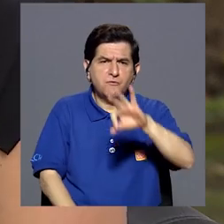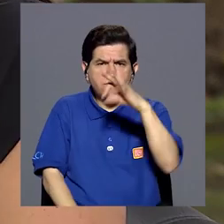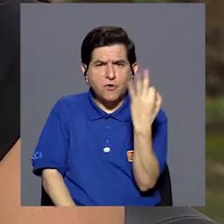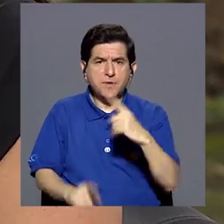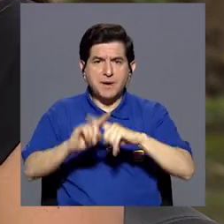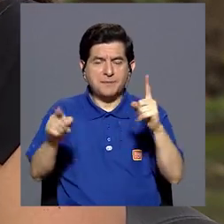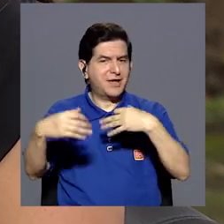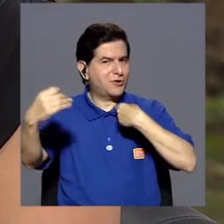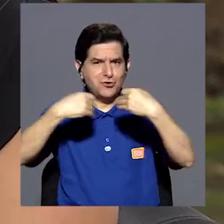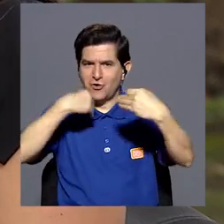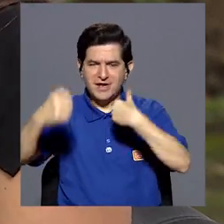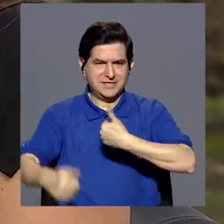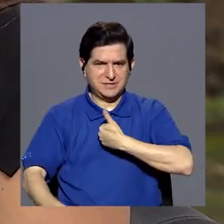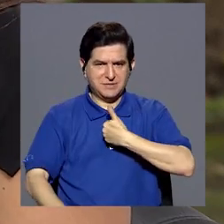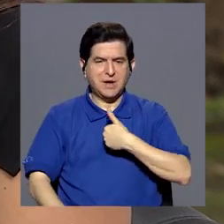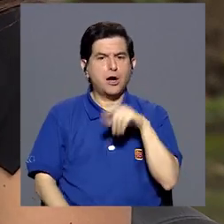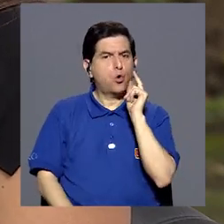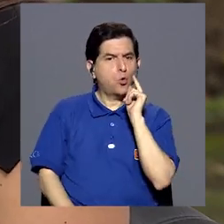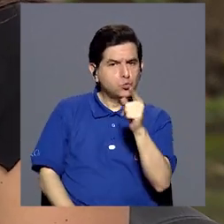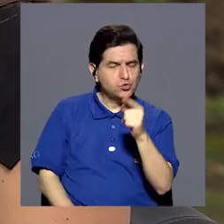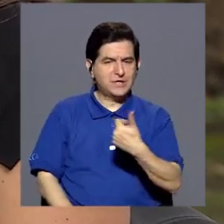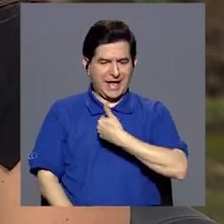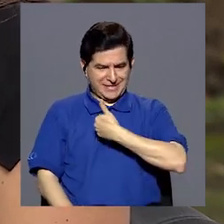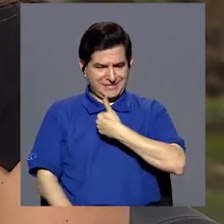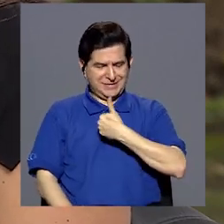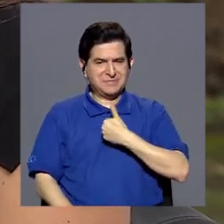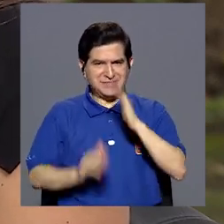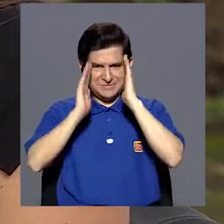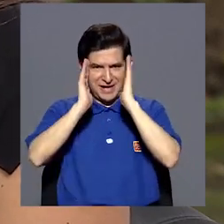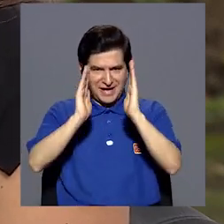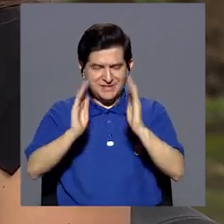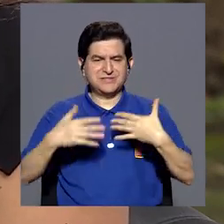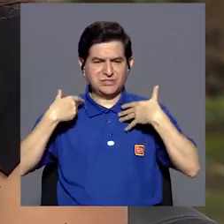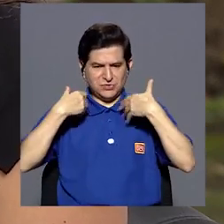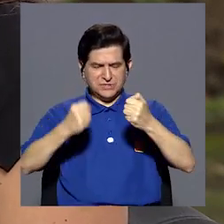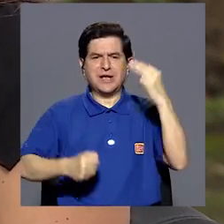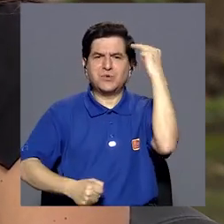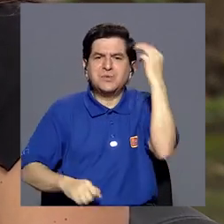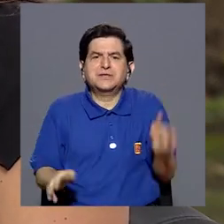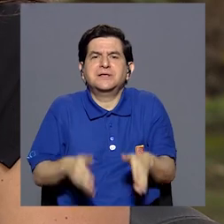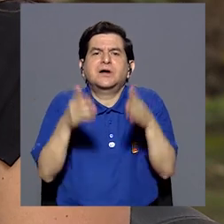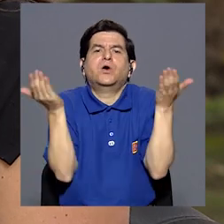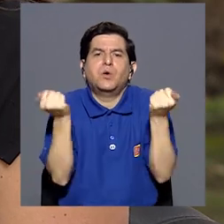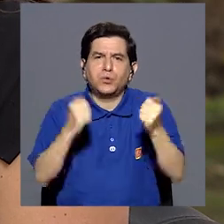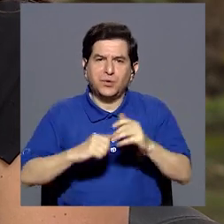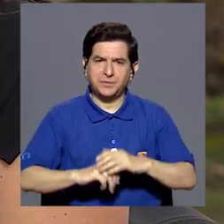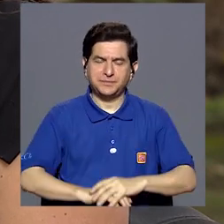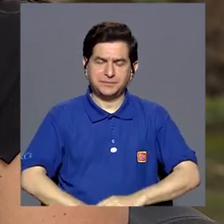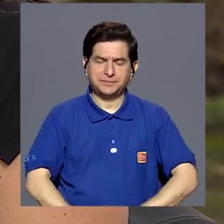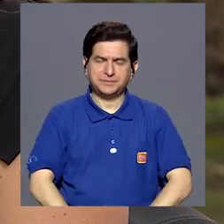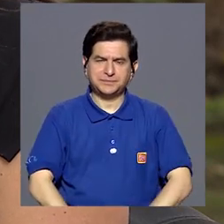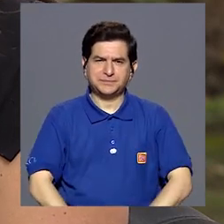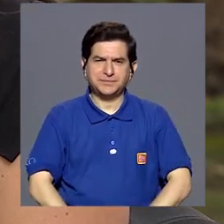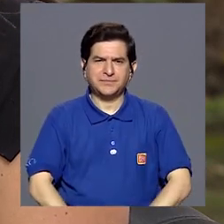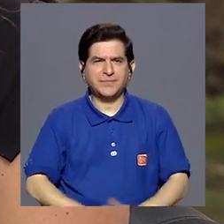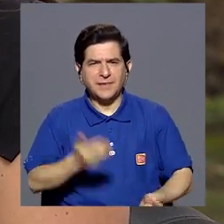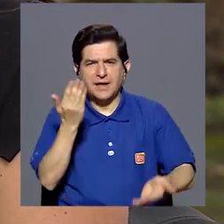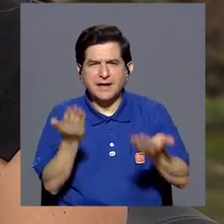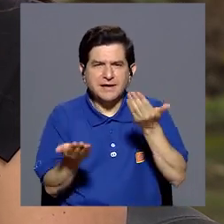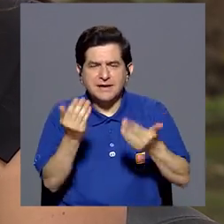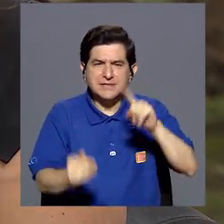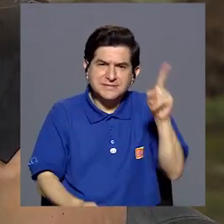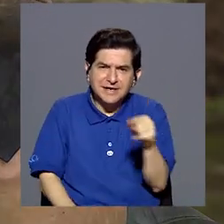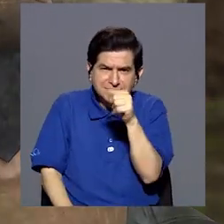manera. Pero no le dicen a ella misma cómo debe estar ella para mantener su salud mental. ¿Verdad? Entonces... ¿Queda como